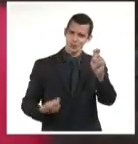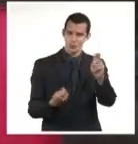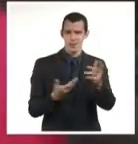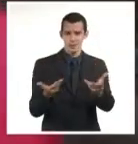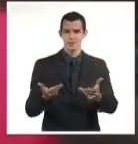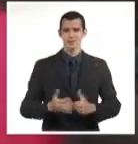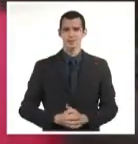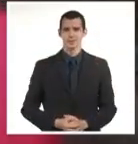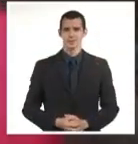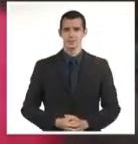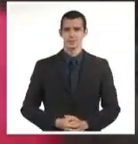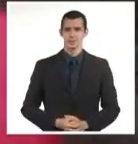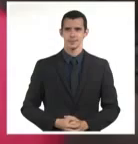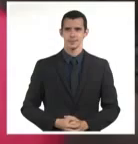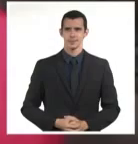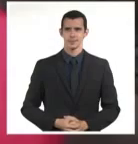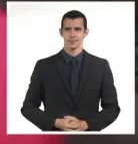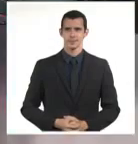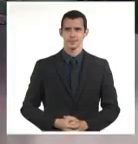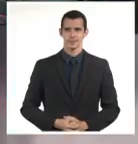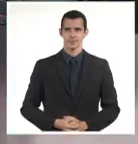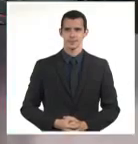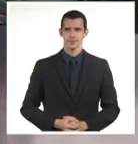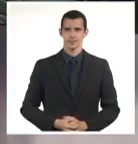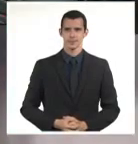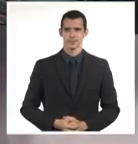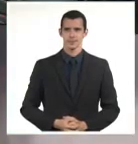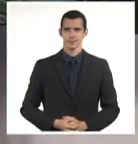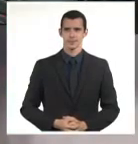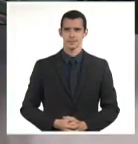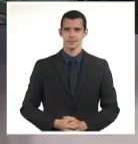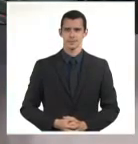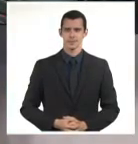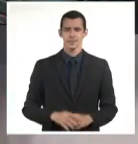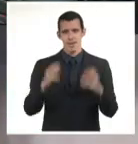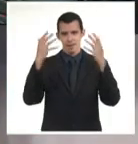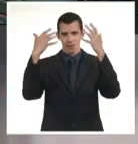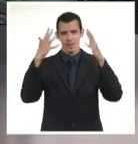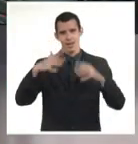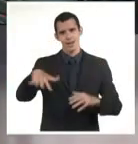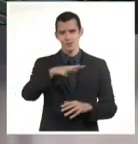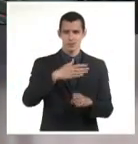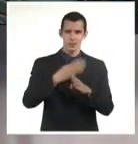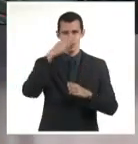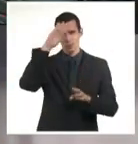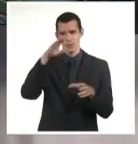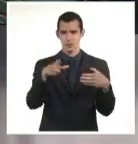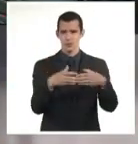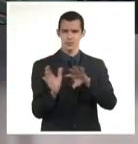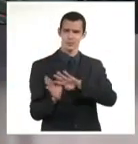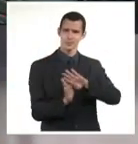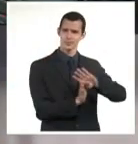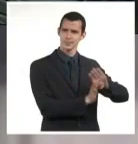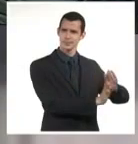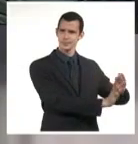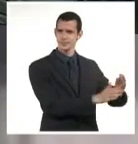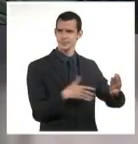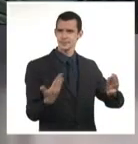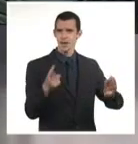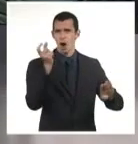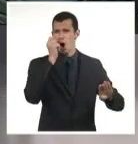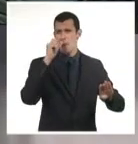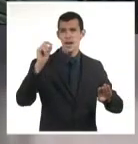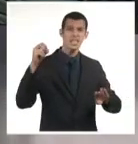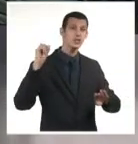su camiseta y bueno, nosotros salimos mejores. Muchas felicidades a las santiagueras. Por otra parte, el bicampeón olímpico de